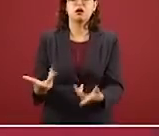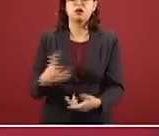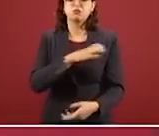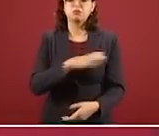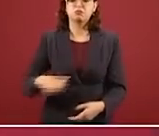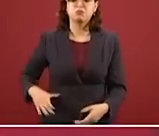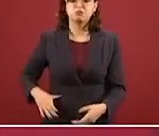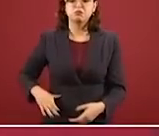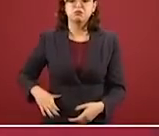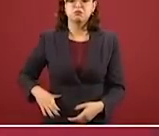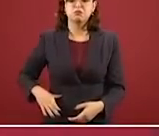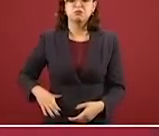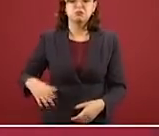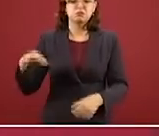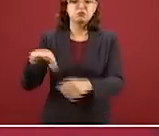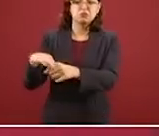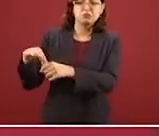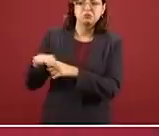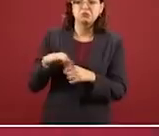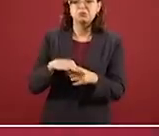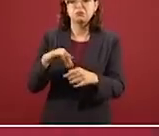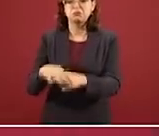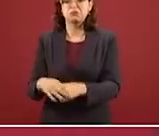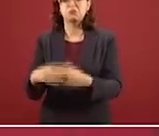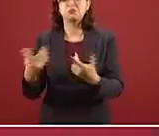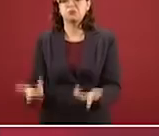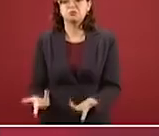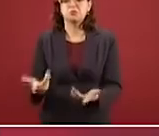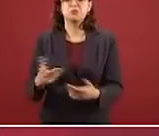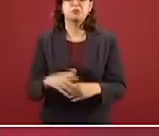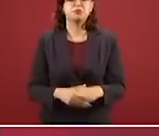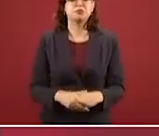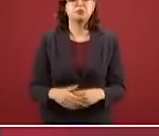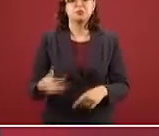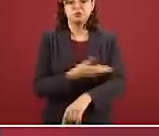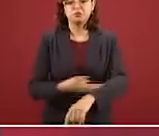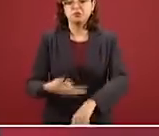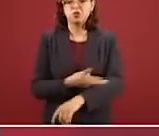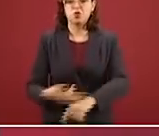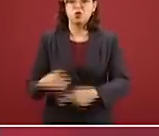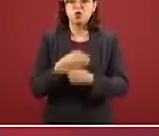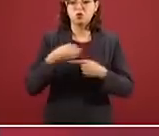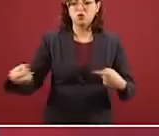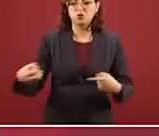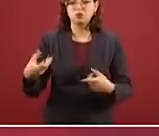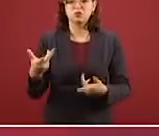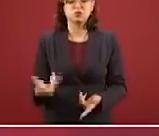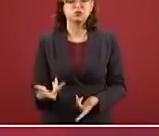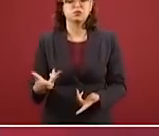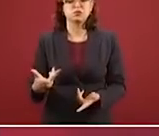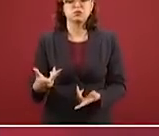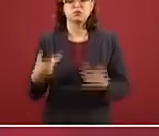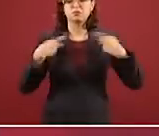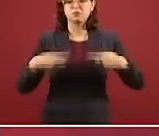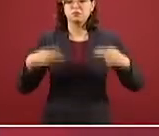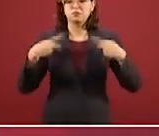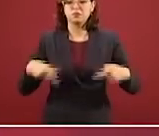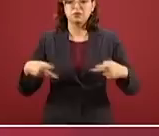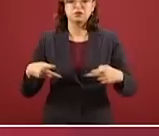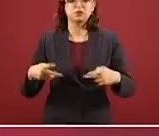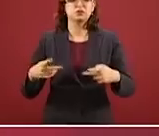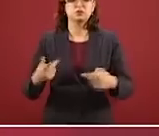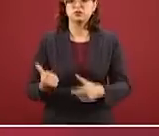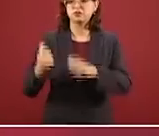participar en las elecciones, tanto en la organización, si van a poder participar todas las